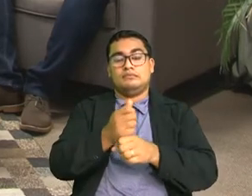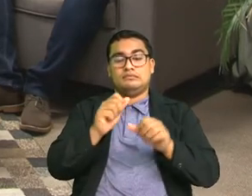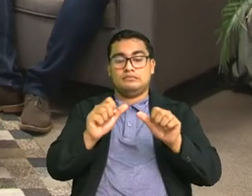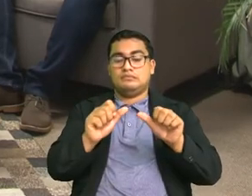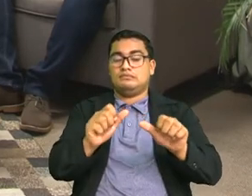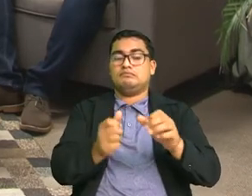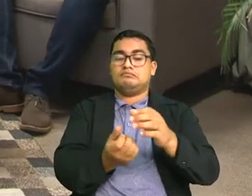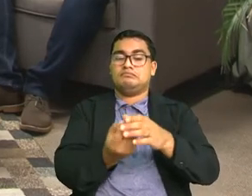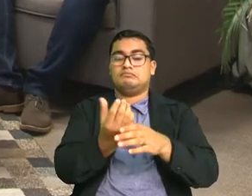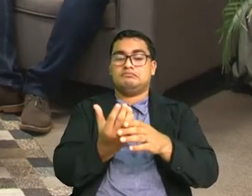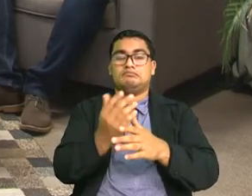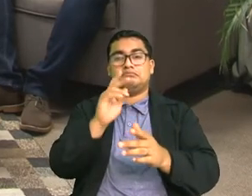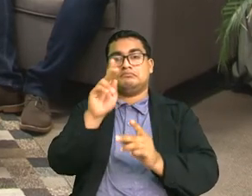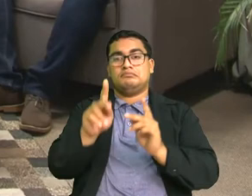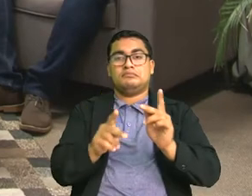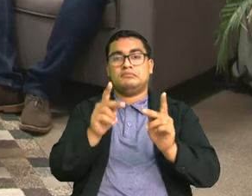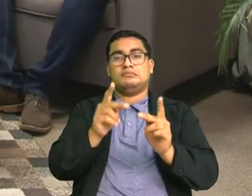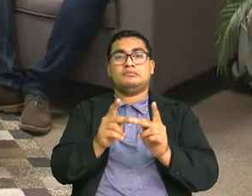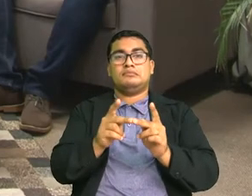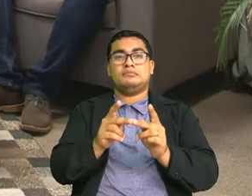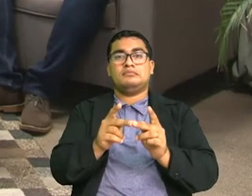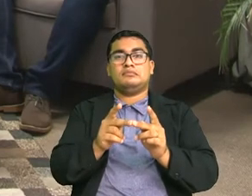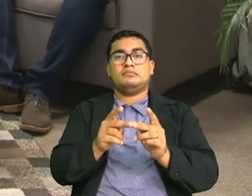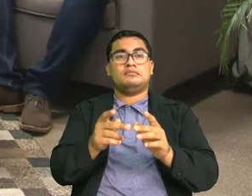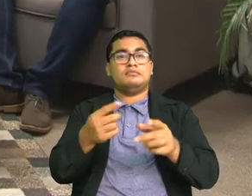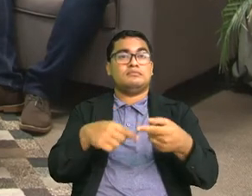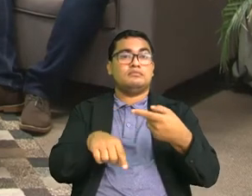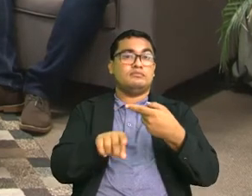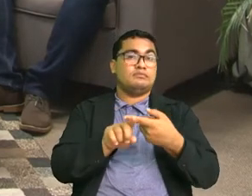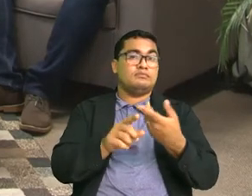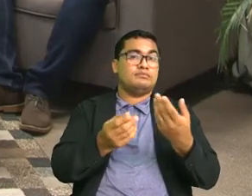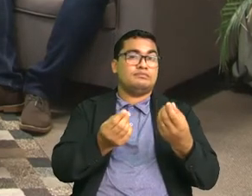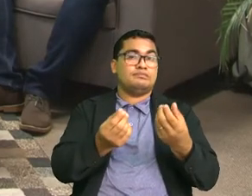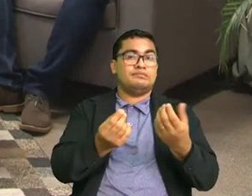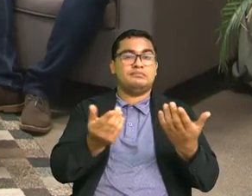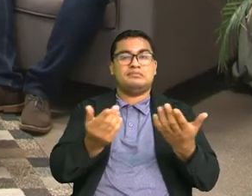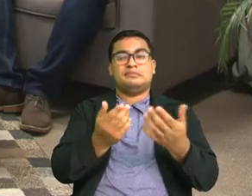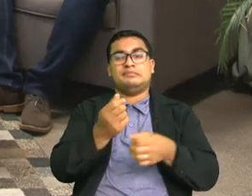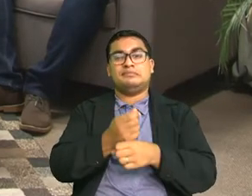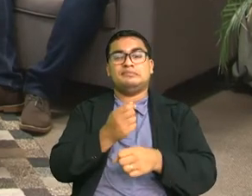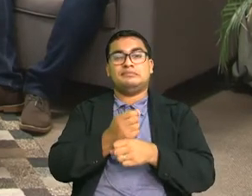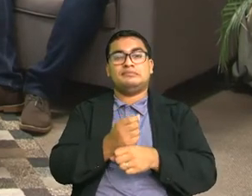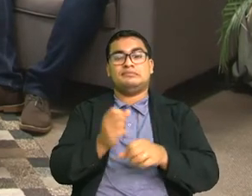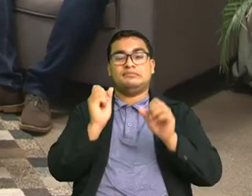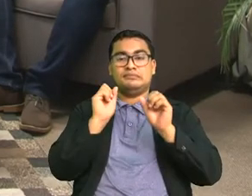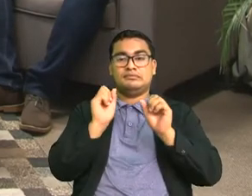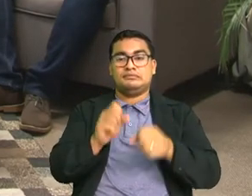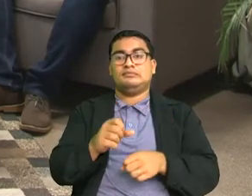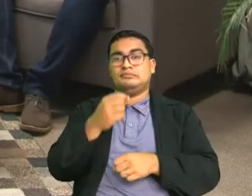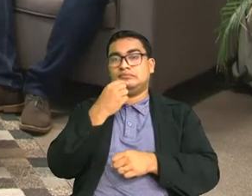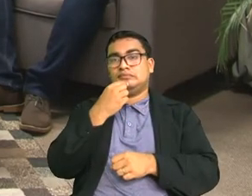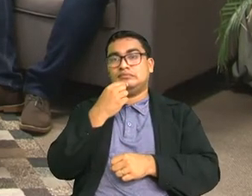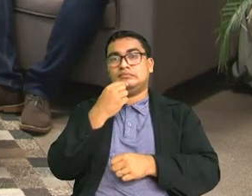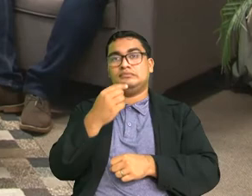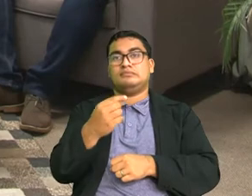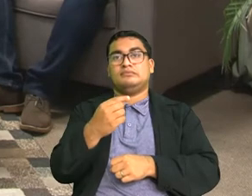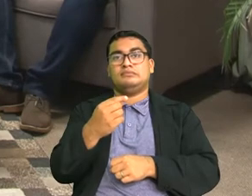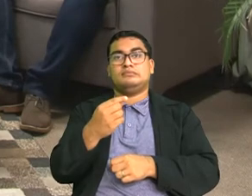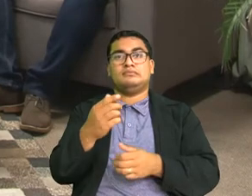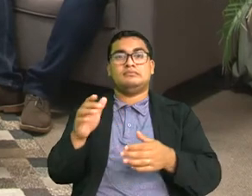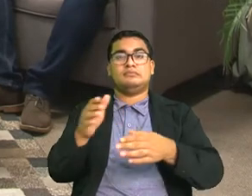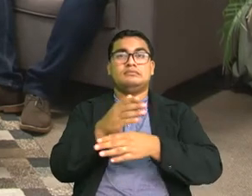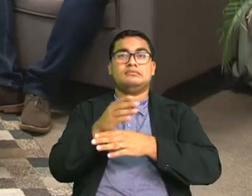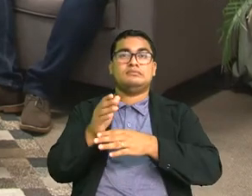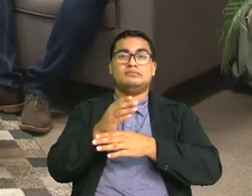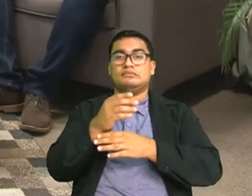producción agregarle valor a nuestra producción y poderla poner en los mercados de la con la mayor